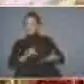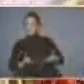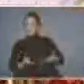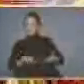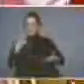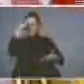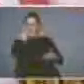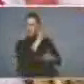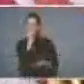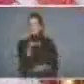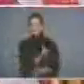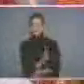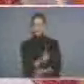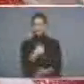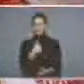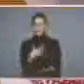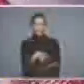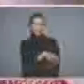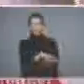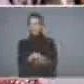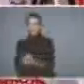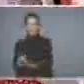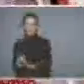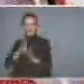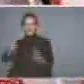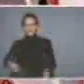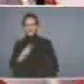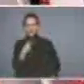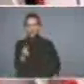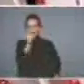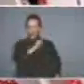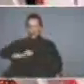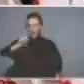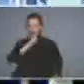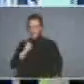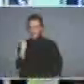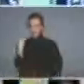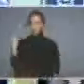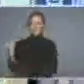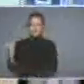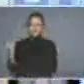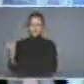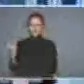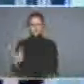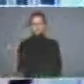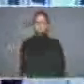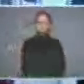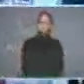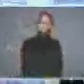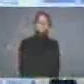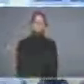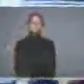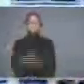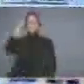padre no lo amargue más, no dudaría en reventarme la voz al cantar. Y a